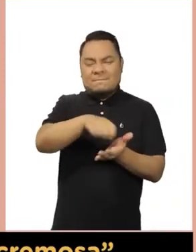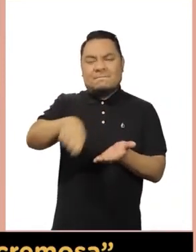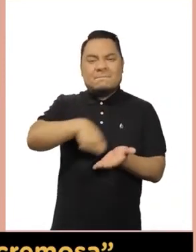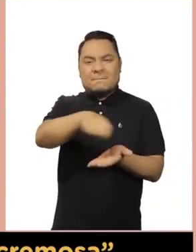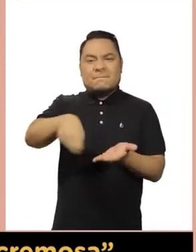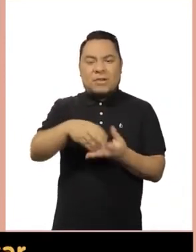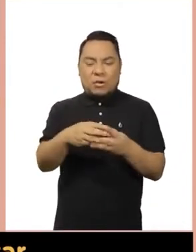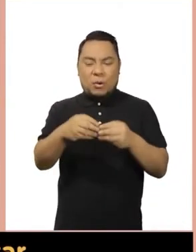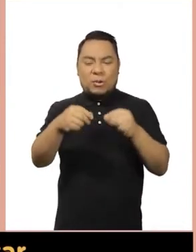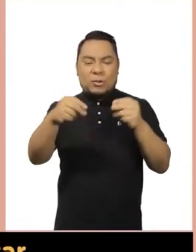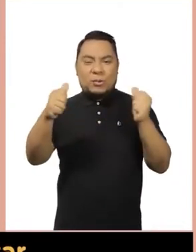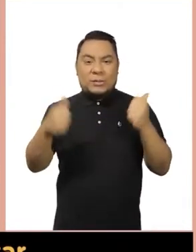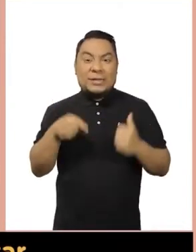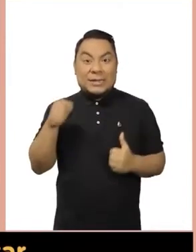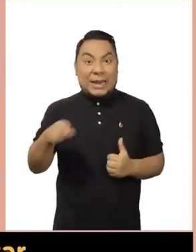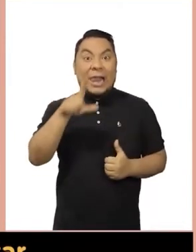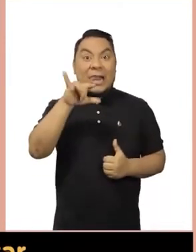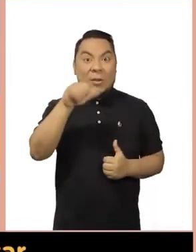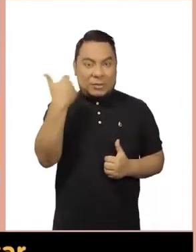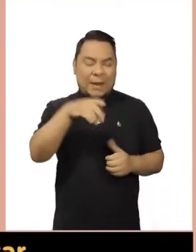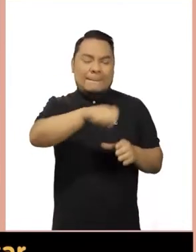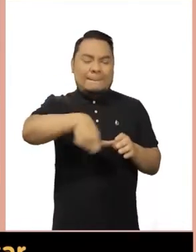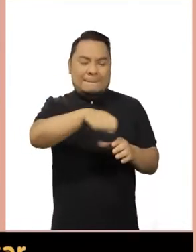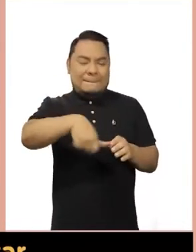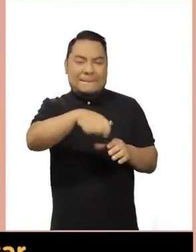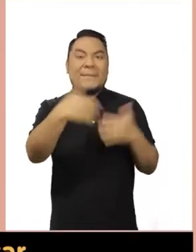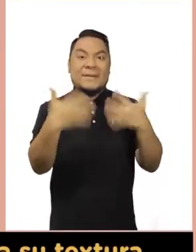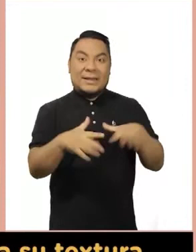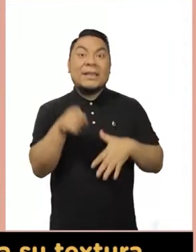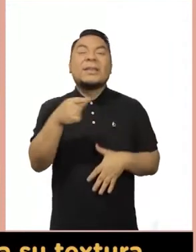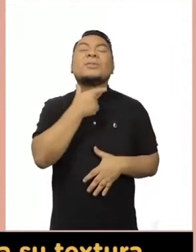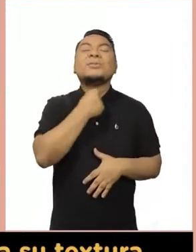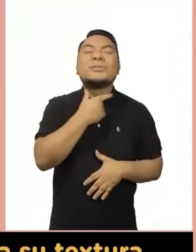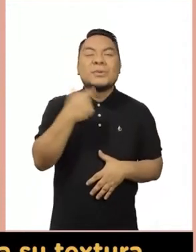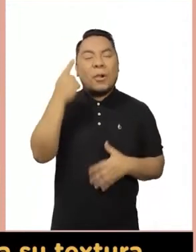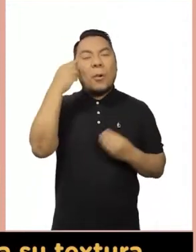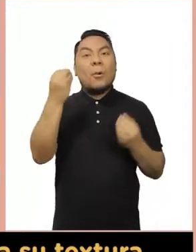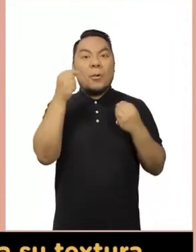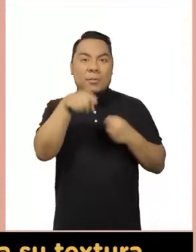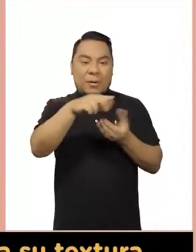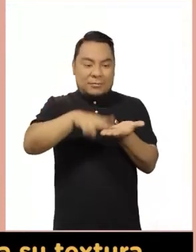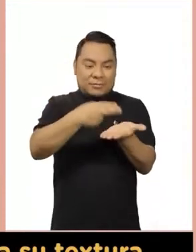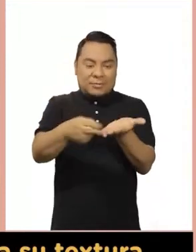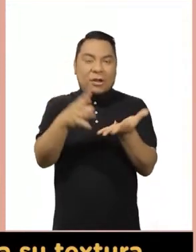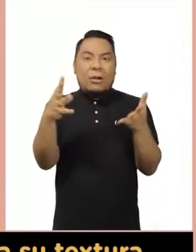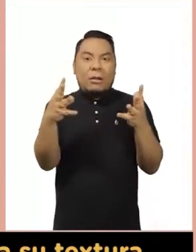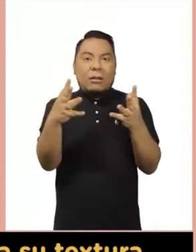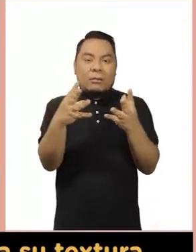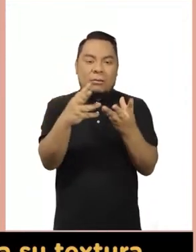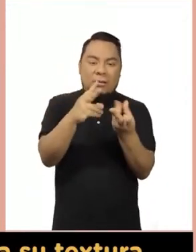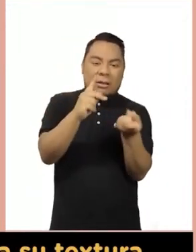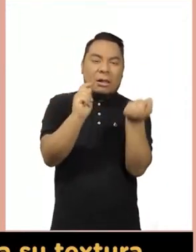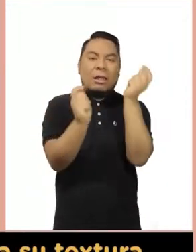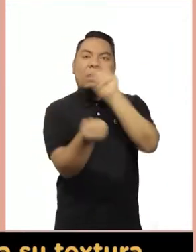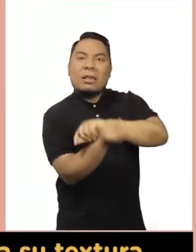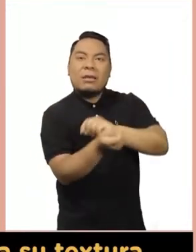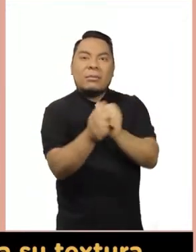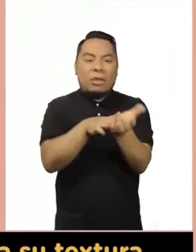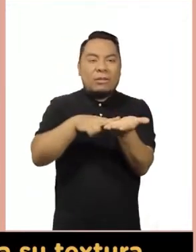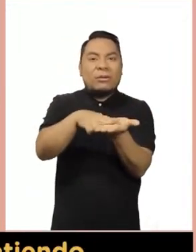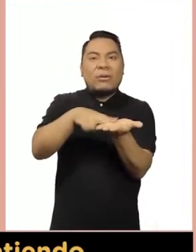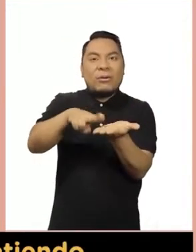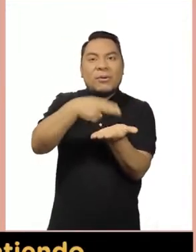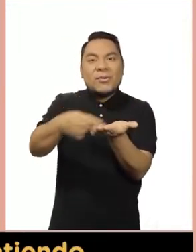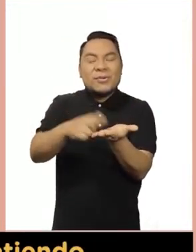quede cremosa. Tarea que Cusi se apresuró a realizar. Y le encantó ver cómo la mantequilla cambia su